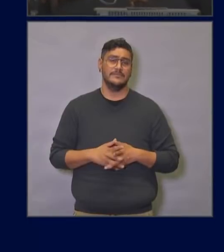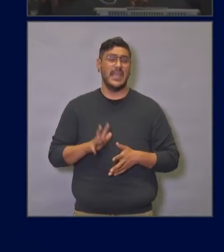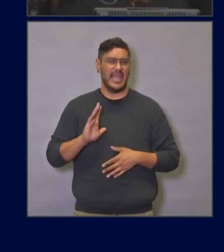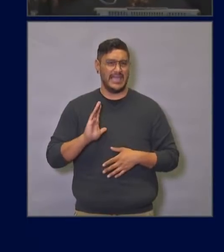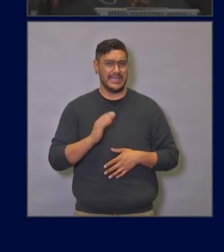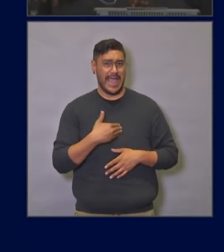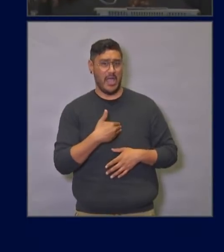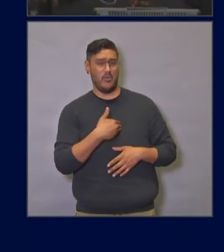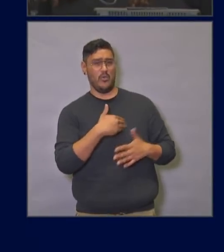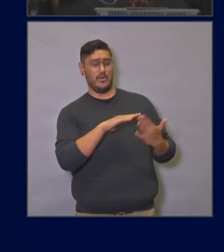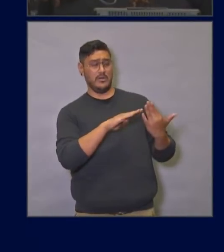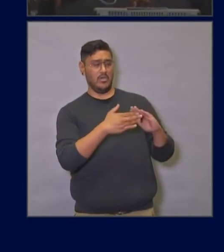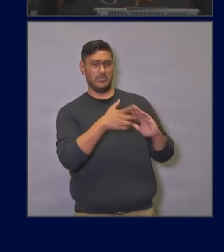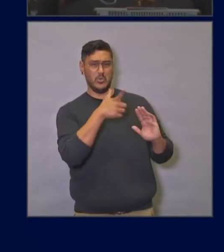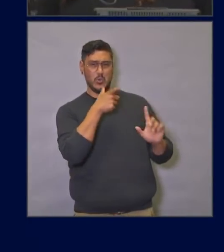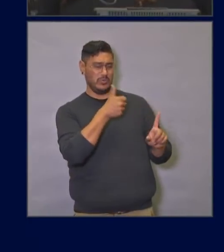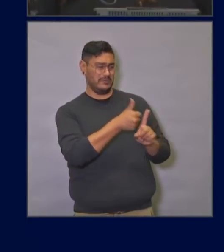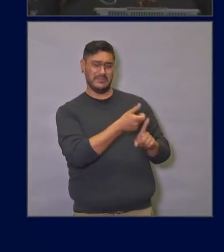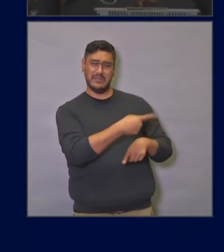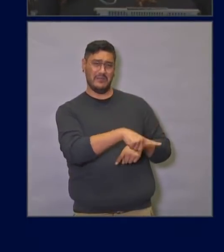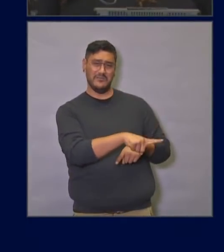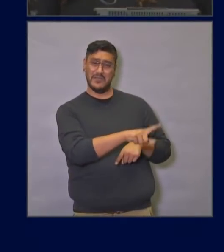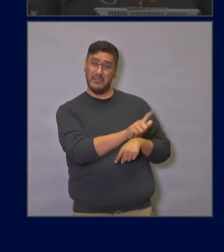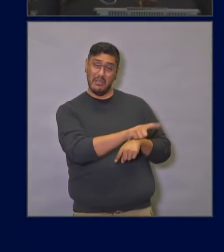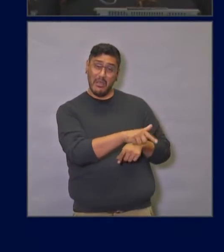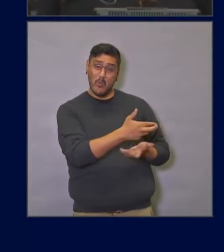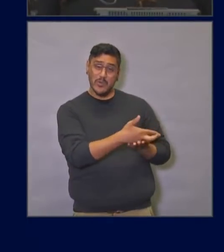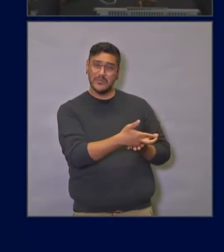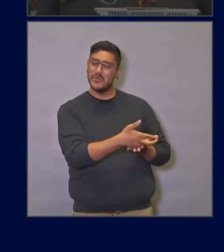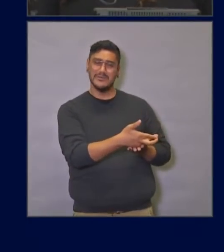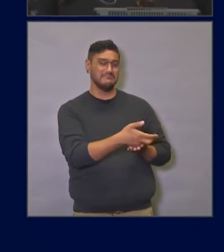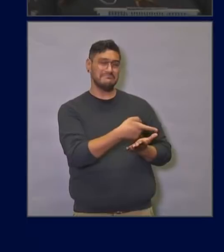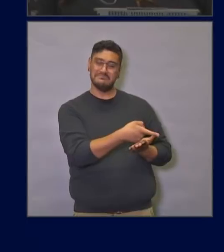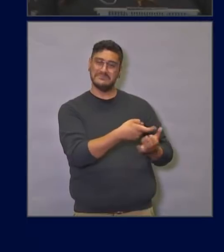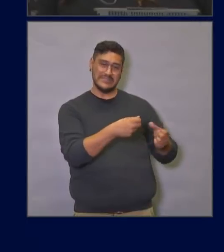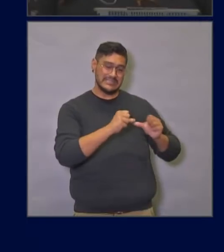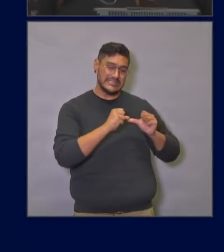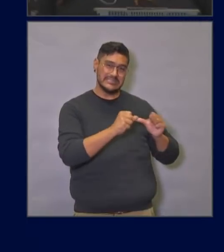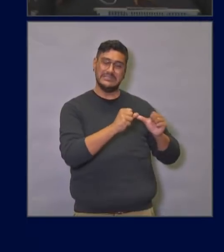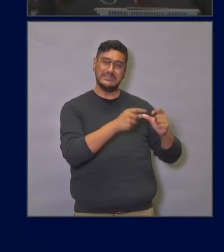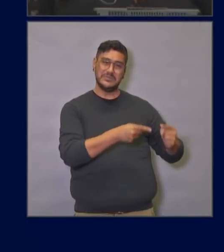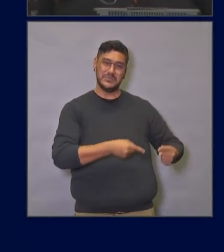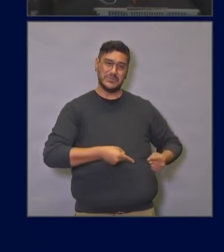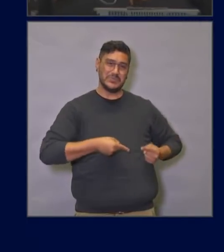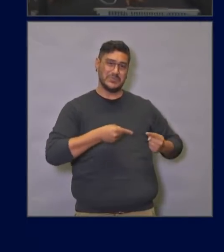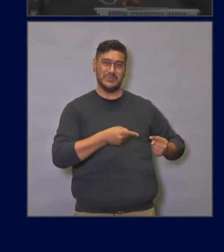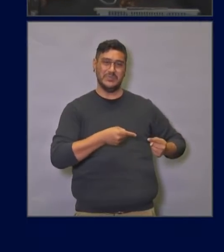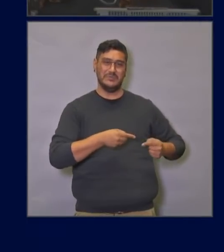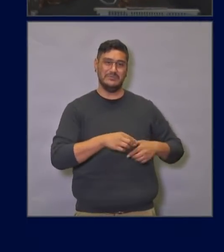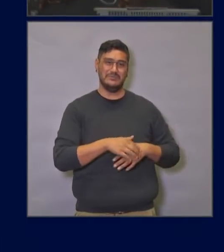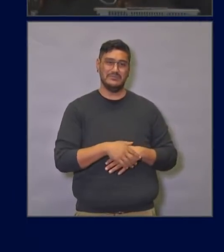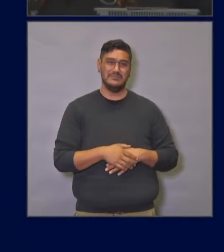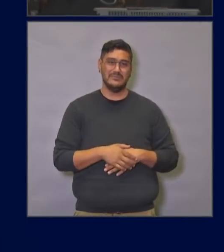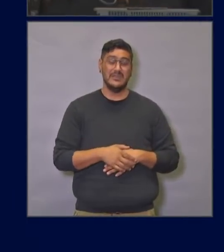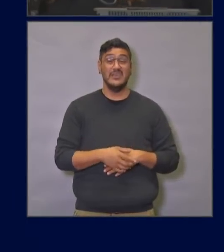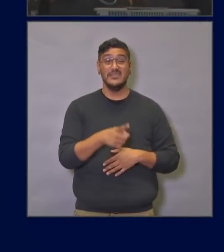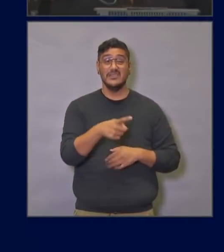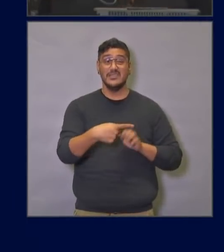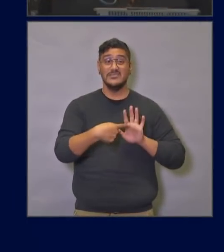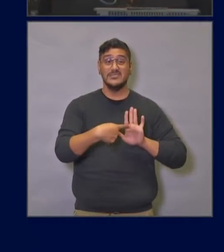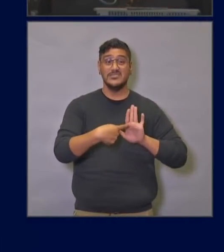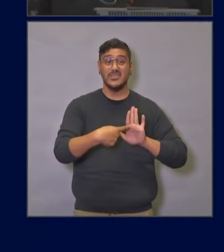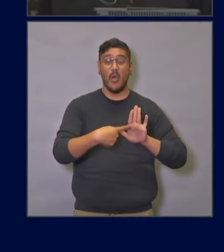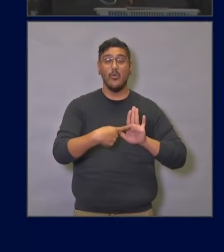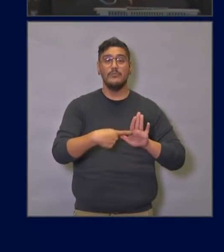bajos ingresos continúan enfrentando. Next slide. Esta diapositiva muestra las tasas